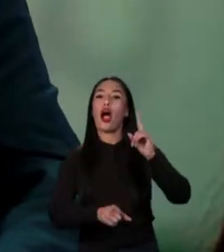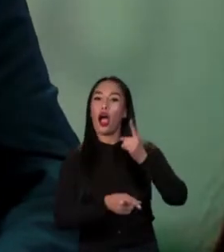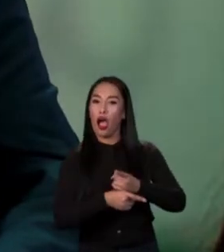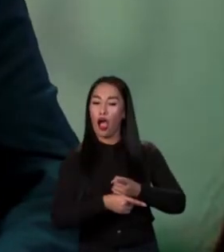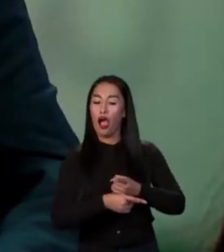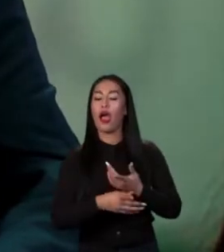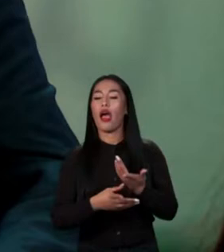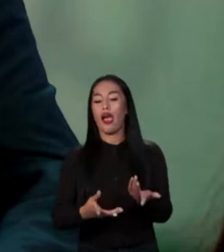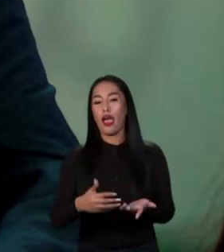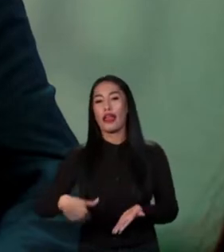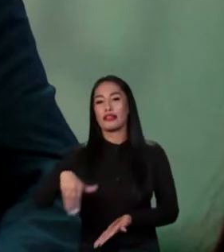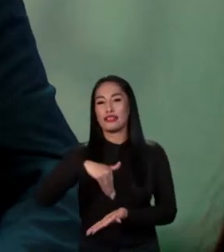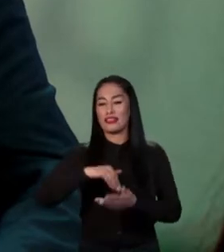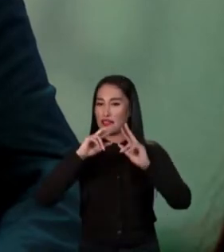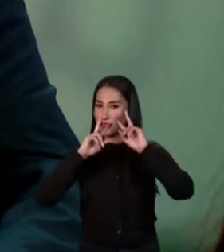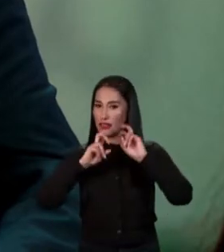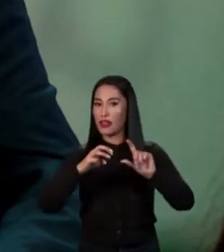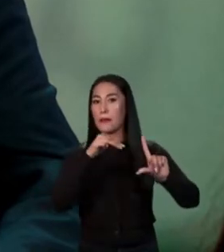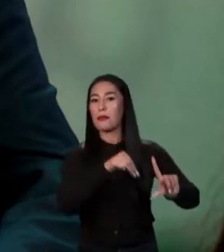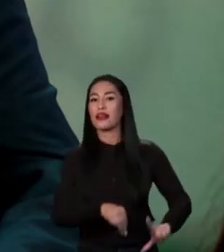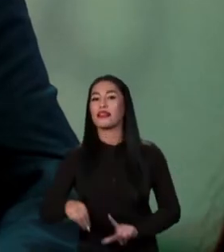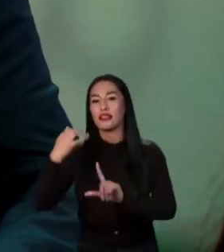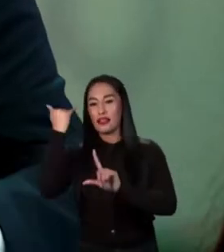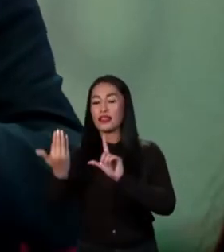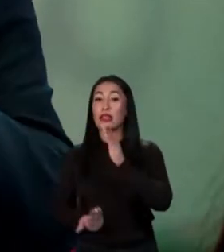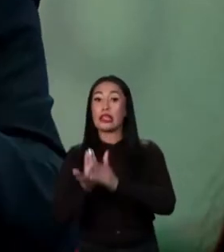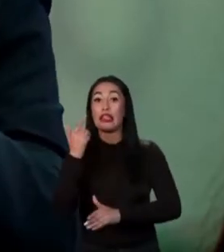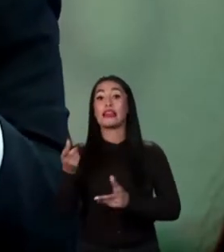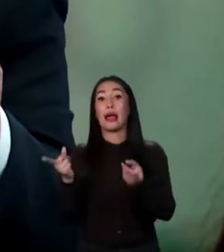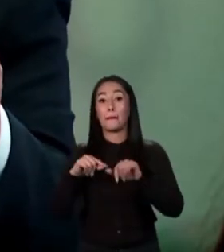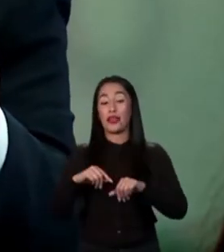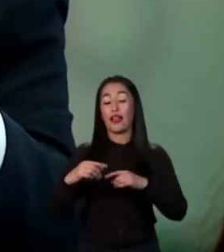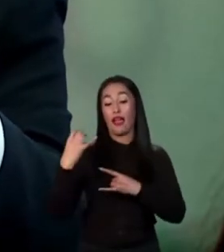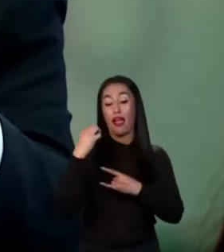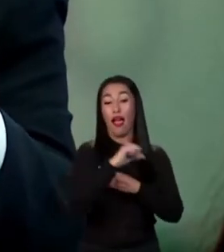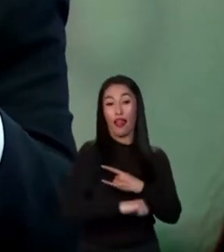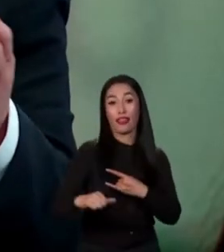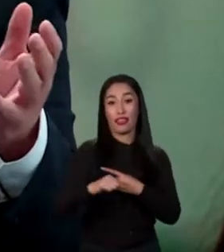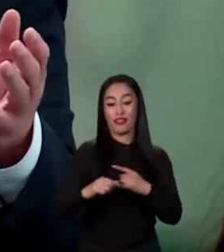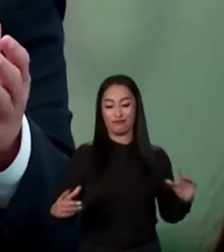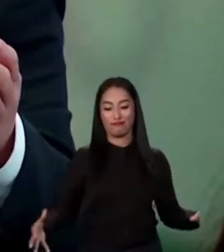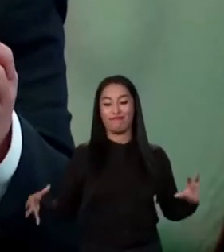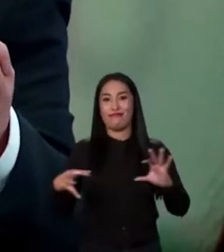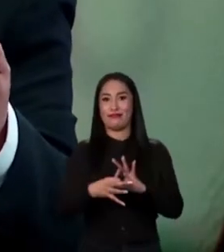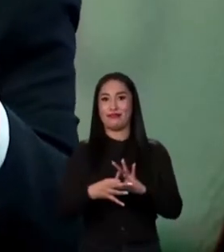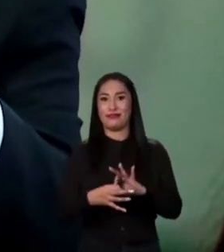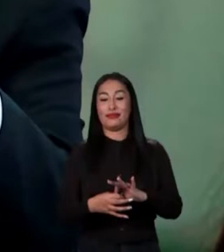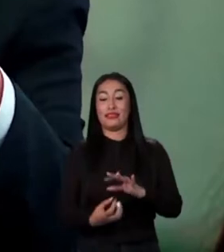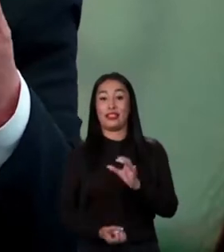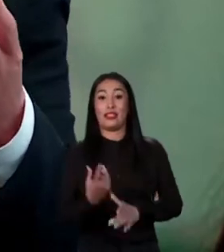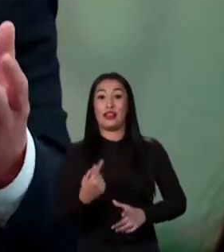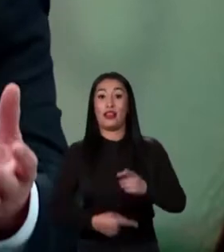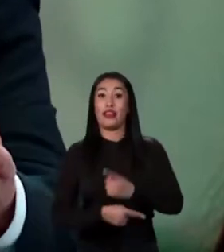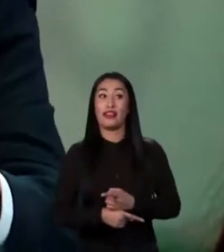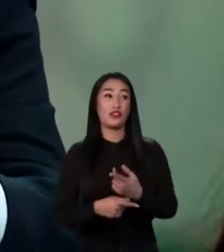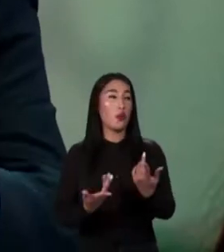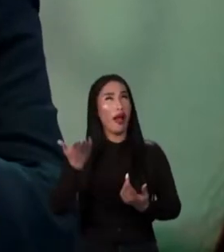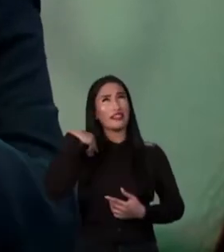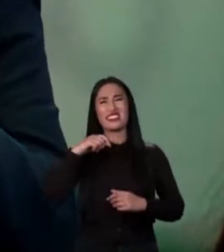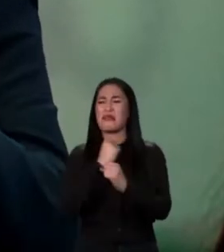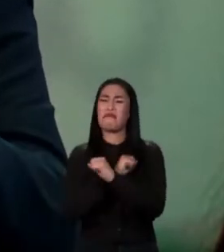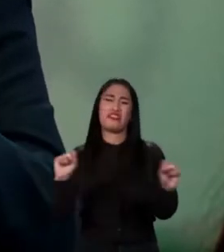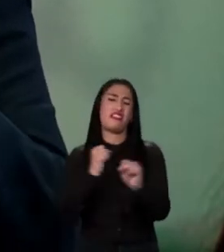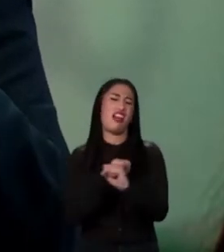de la universidad javeriana y la maestría de innovación de área andina para mí eso era imposible era algo que no iba alcanzar y llegué a esos espacios